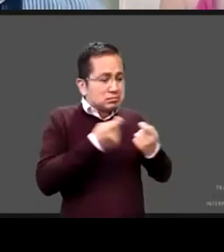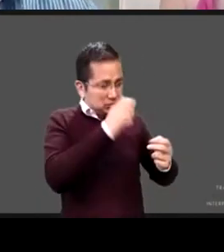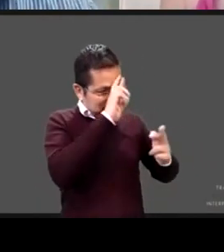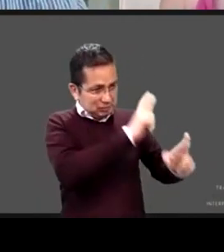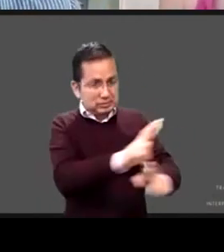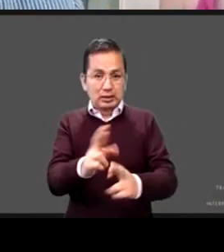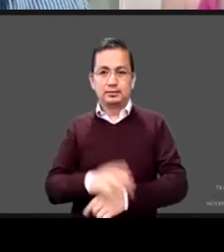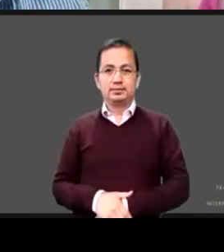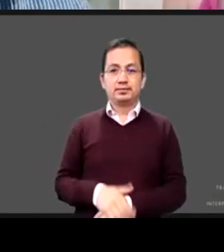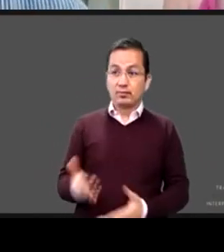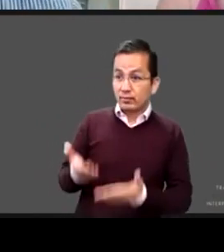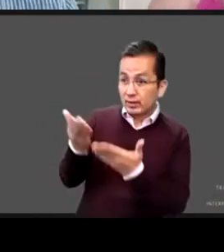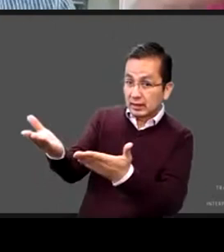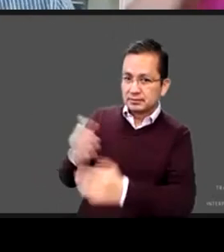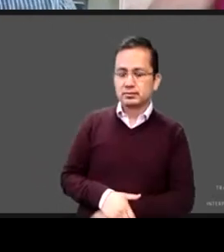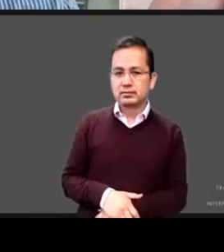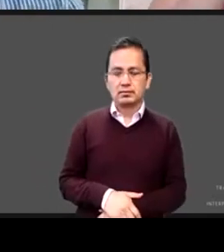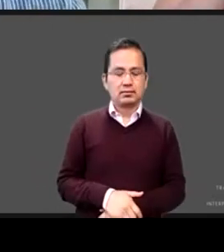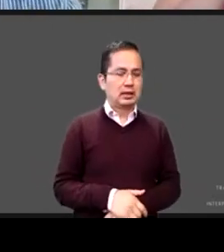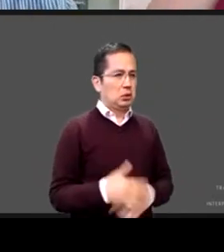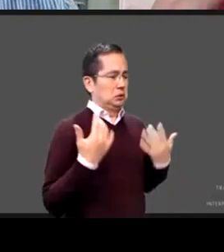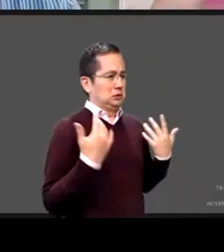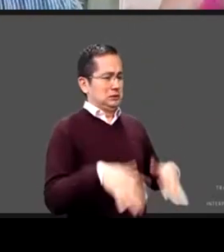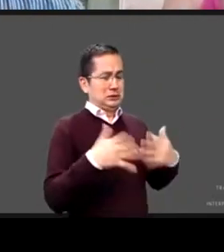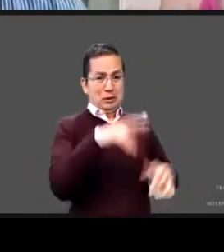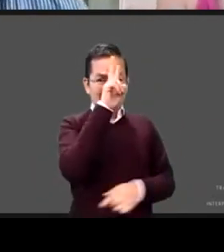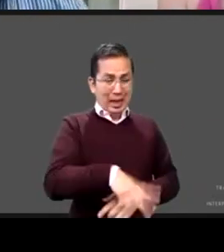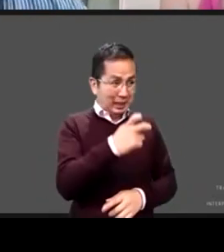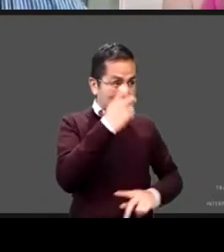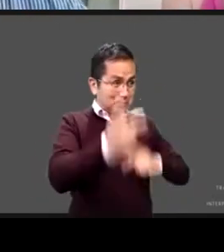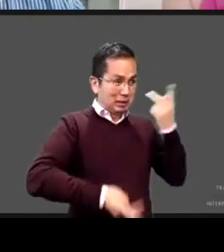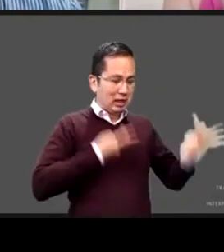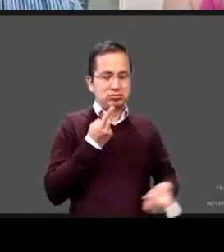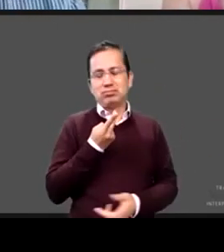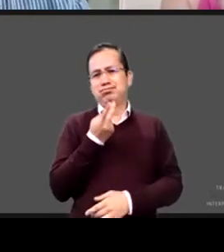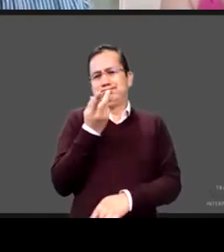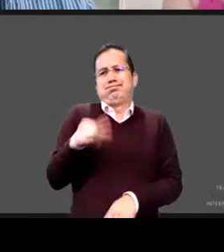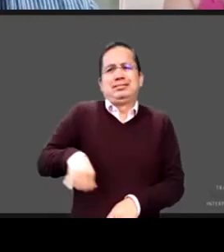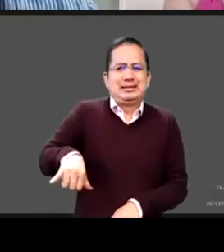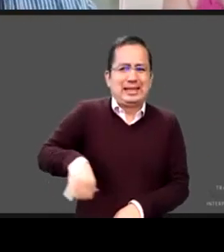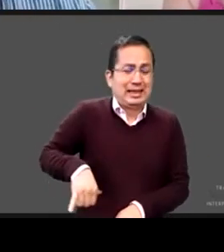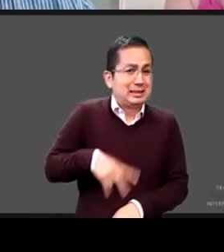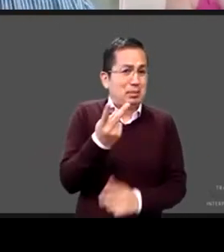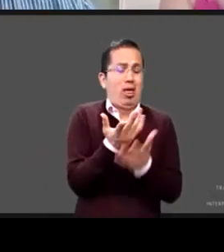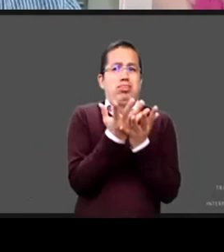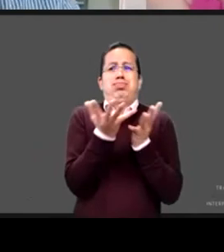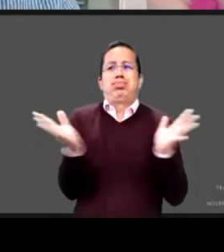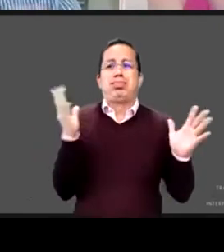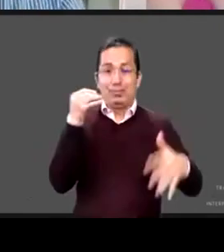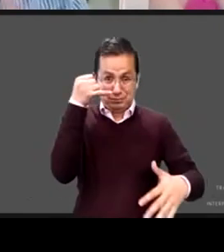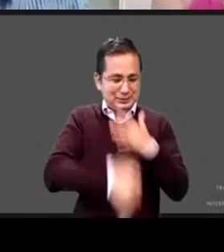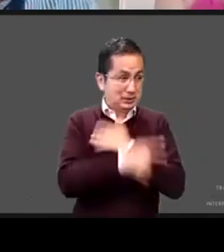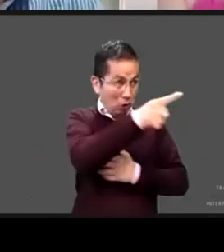Híjole, si tú estás frustrada, yo estoy más frustrado, porque son preguntas muy interesantes, muy amplias, y solo hay 3 minutos.